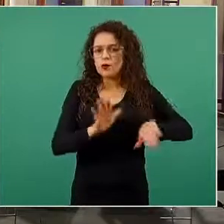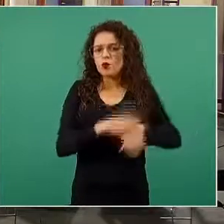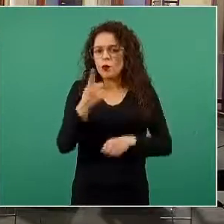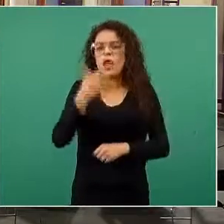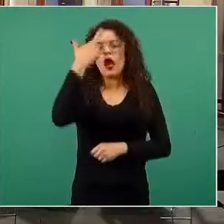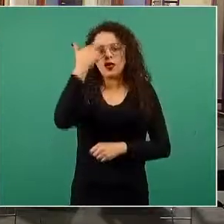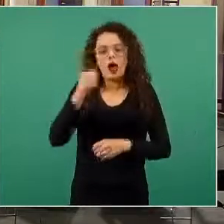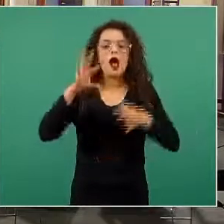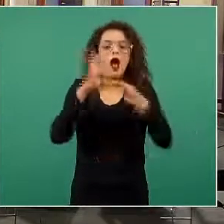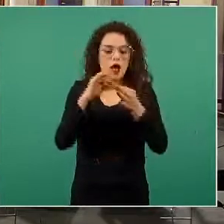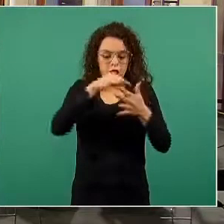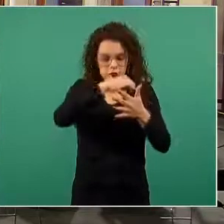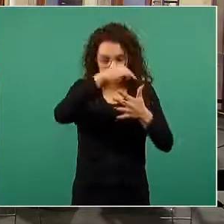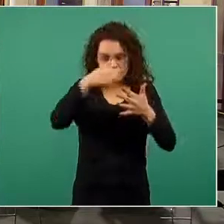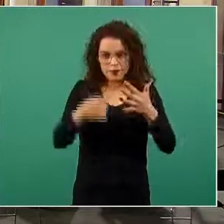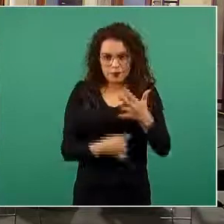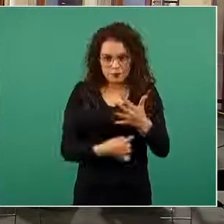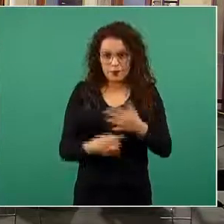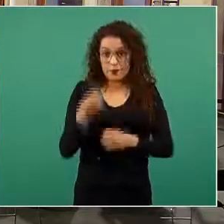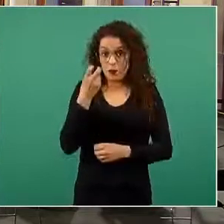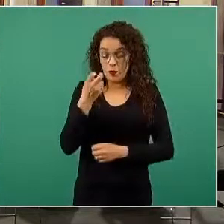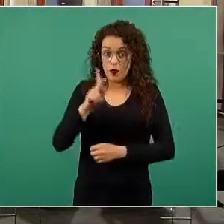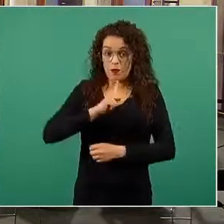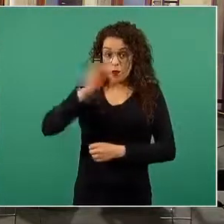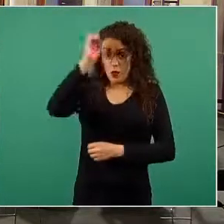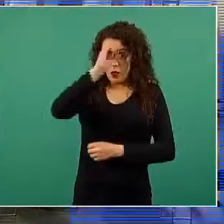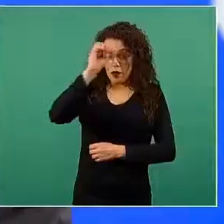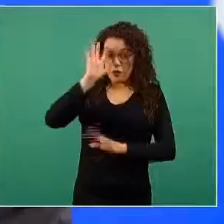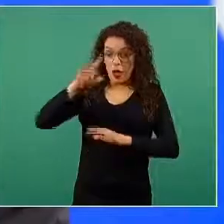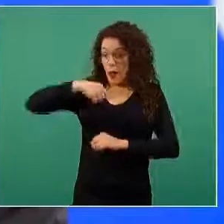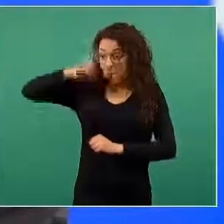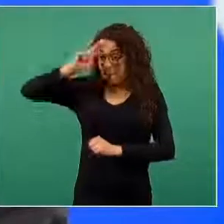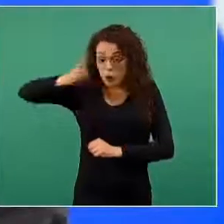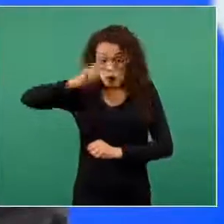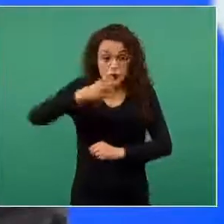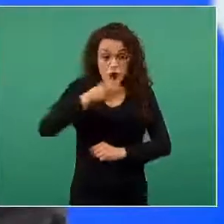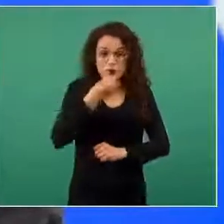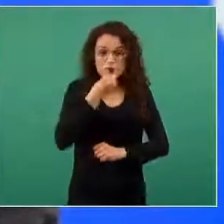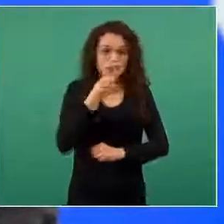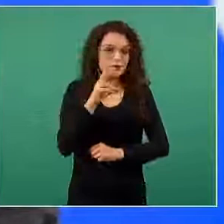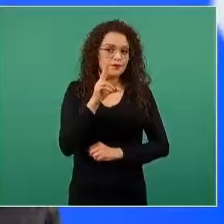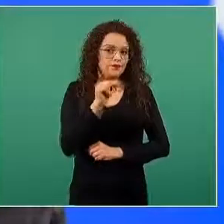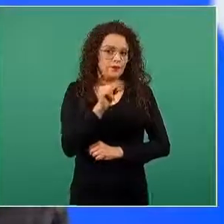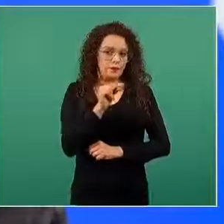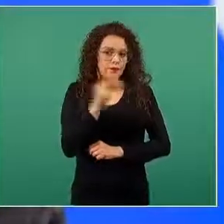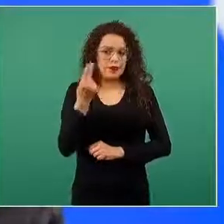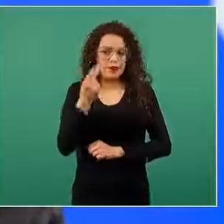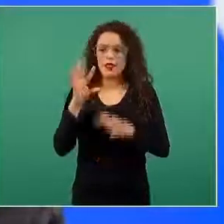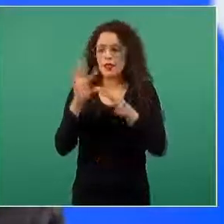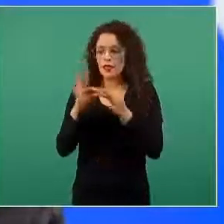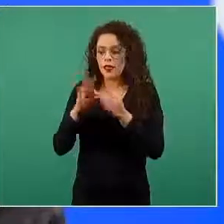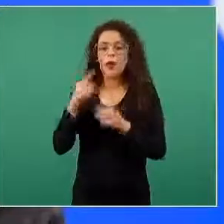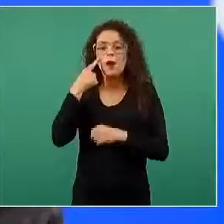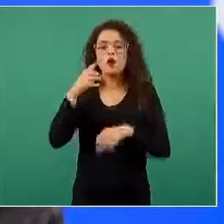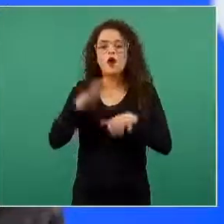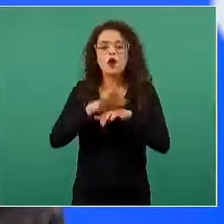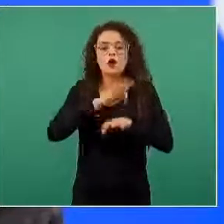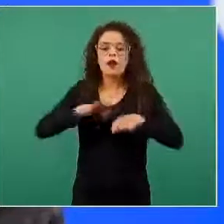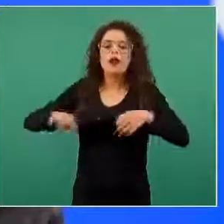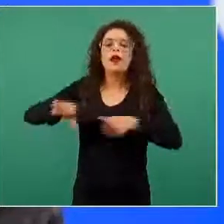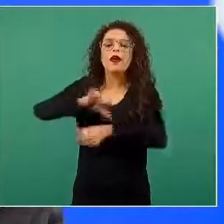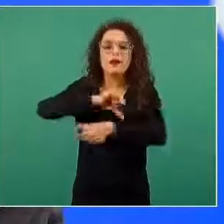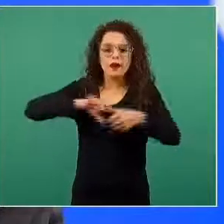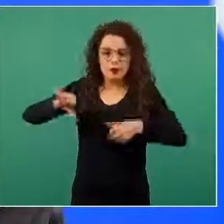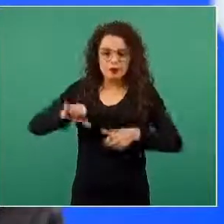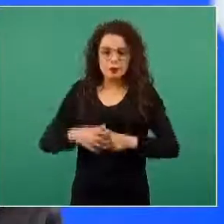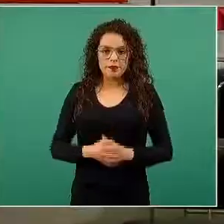un punto de vista integral, no es te prohíbo los alimentos. Y en la segunda pregunta estamos, insisto, platicando con